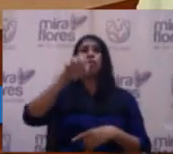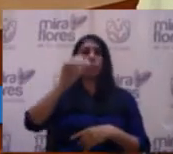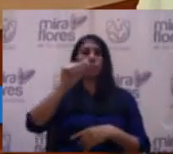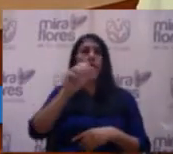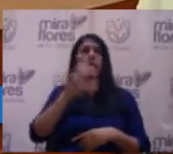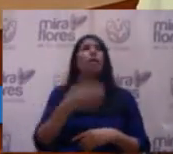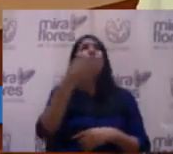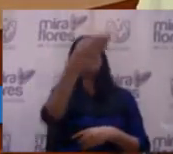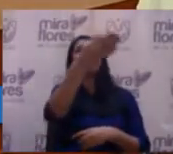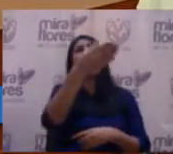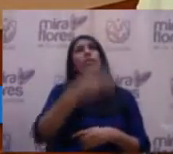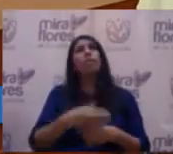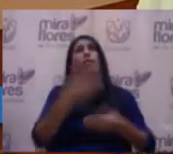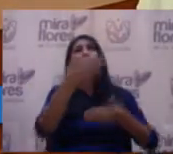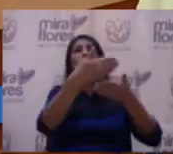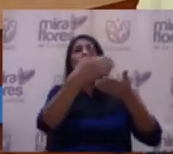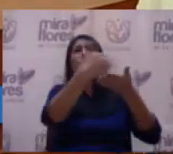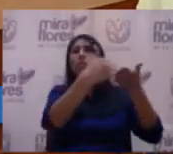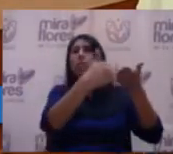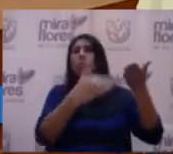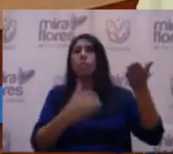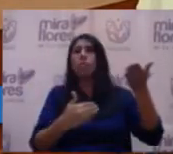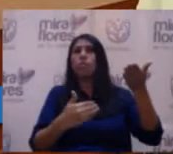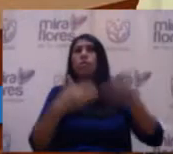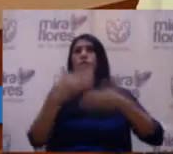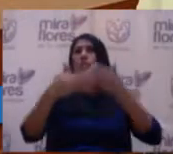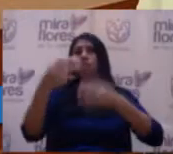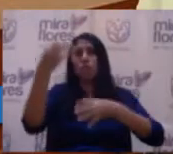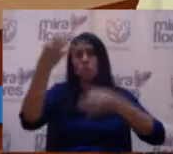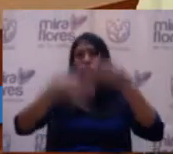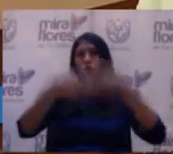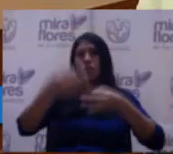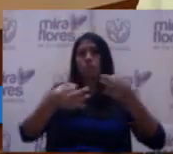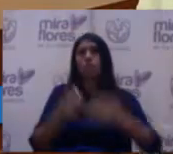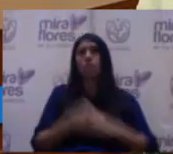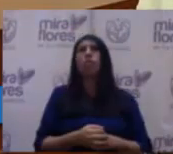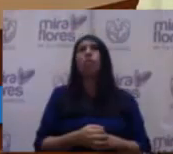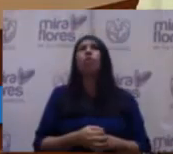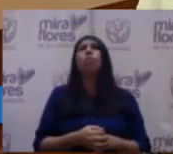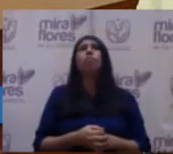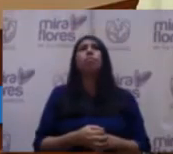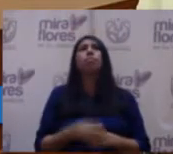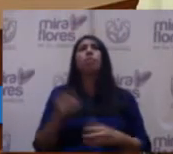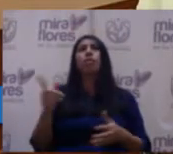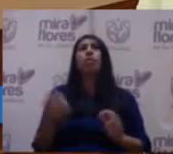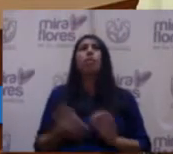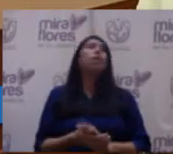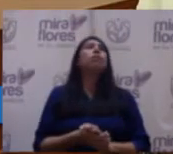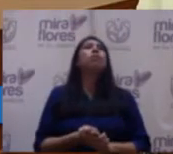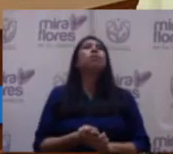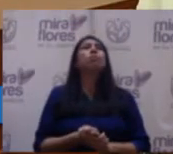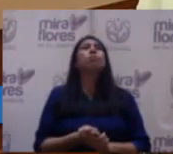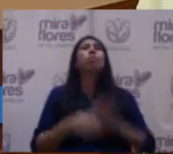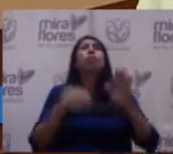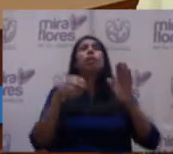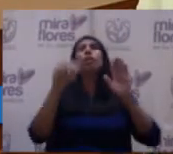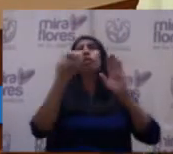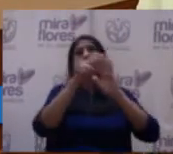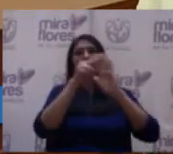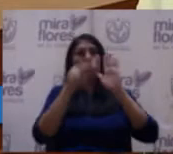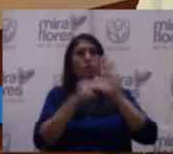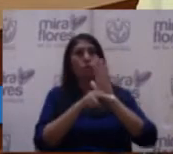Este texto único de procedimientos administrativos recoge básicamente lo que es un tema de actualización de marco normativo.